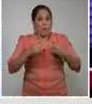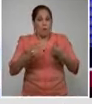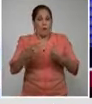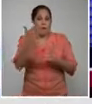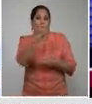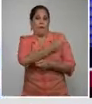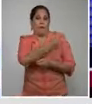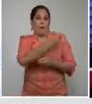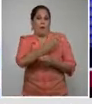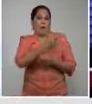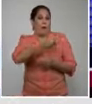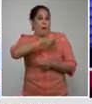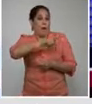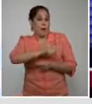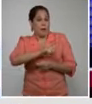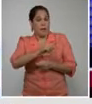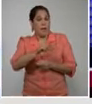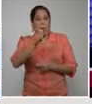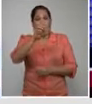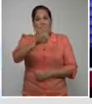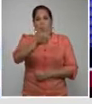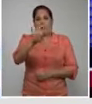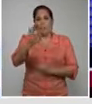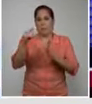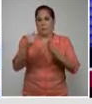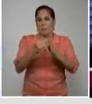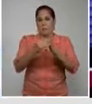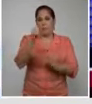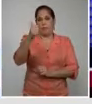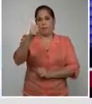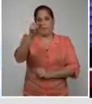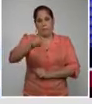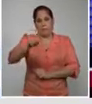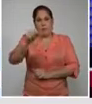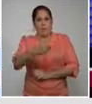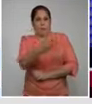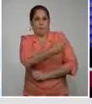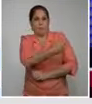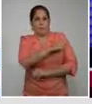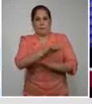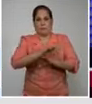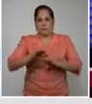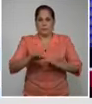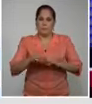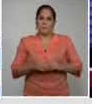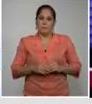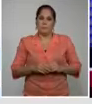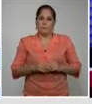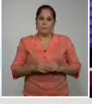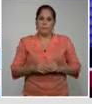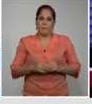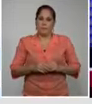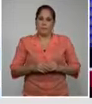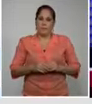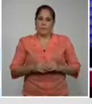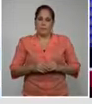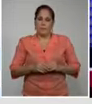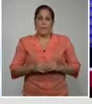vacunaba el sujeto número 44.010 en recibir la primera dosis de Soberana 02, todo